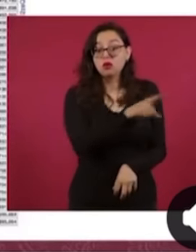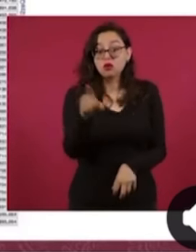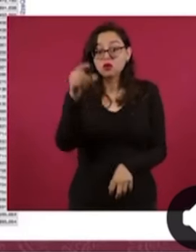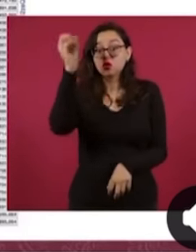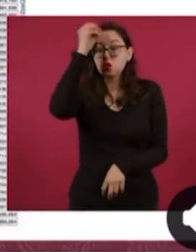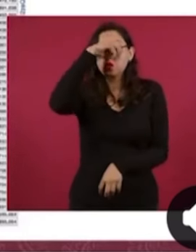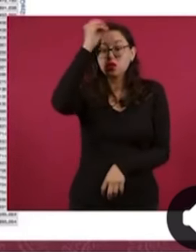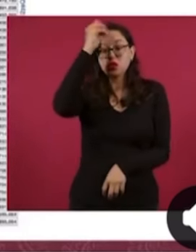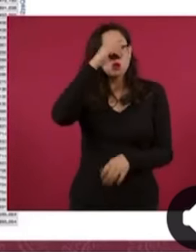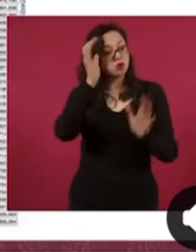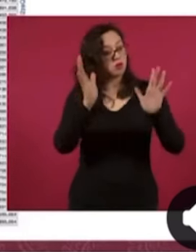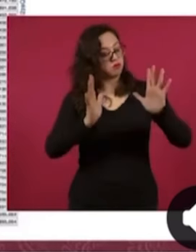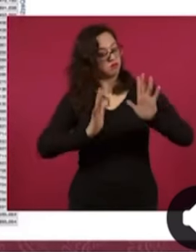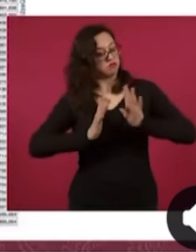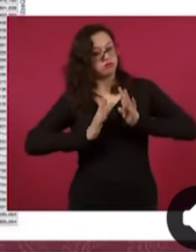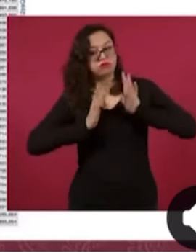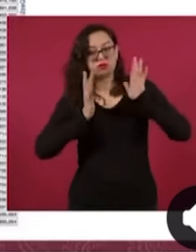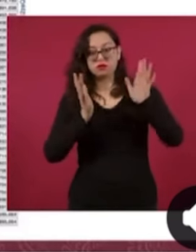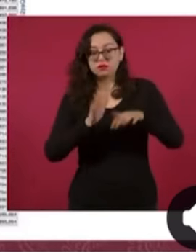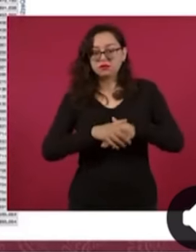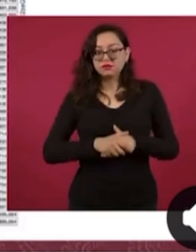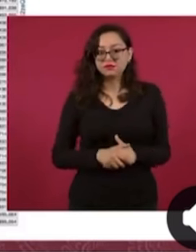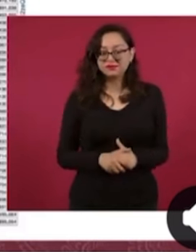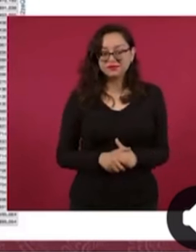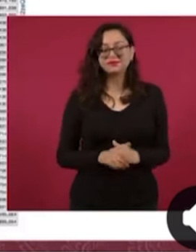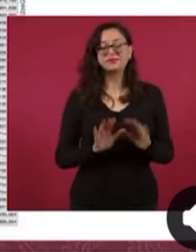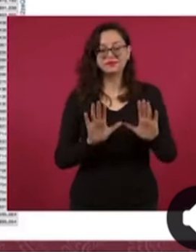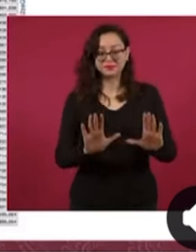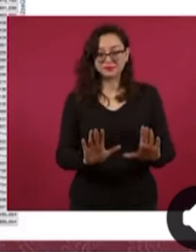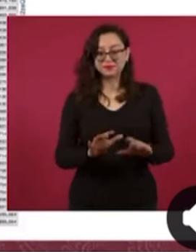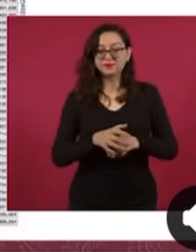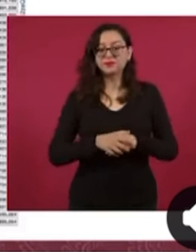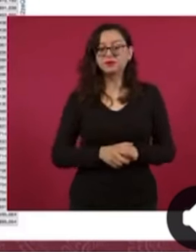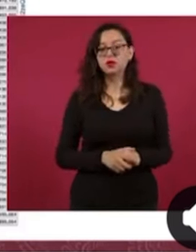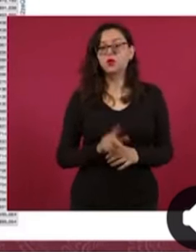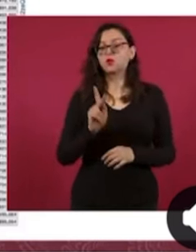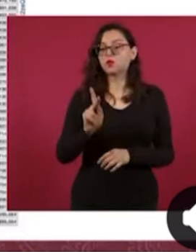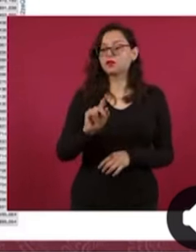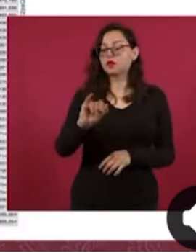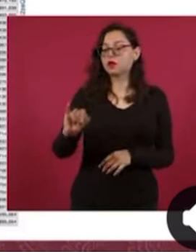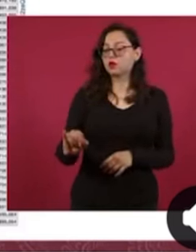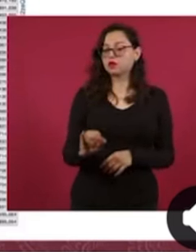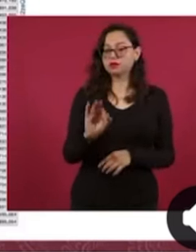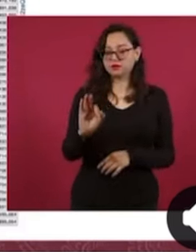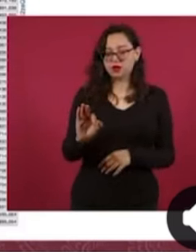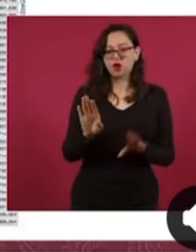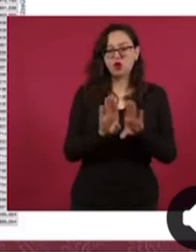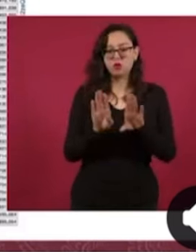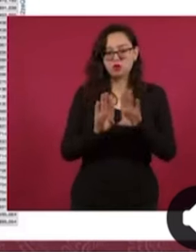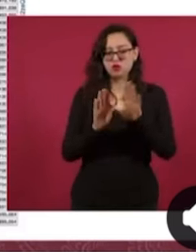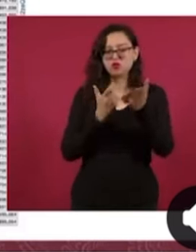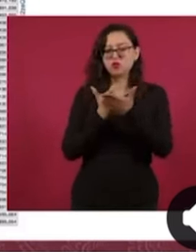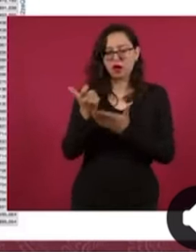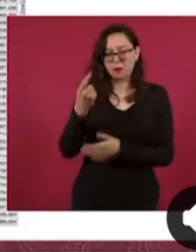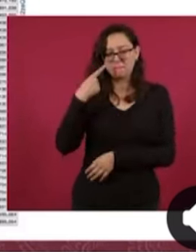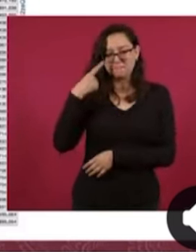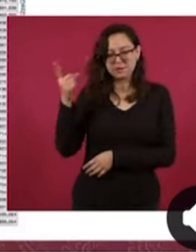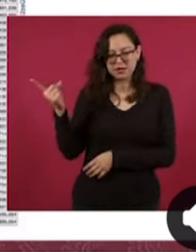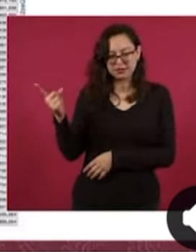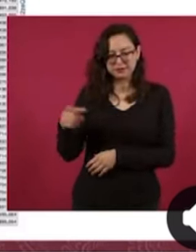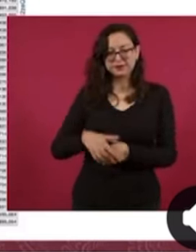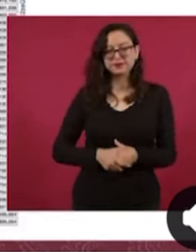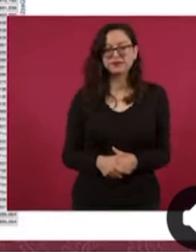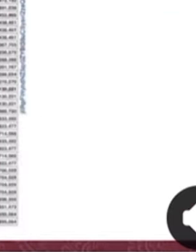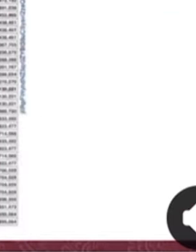ver los salarios del Poder Judicial, que tal vez, solo tal vez, sea